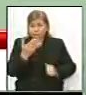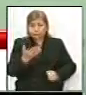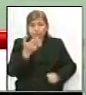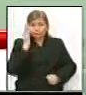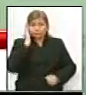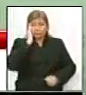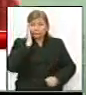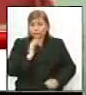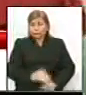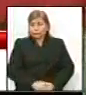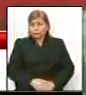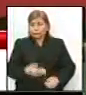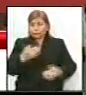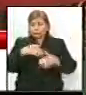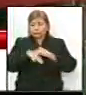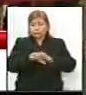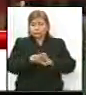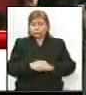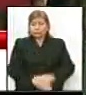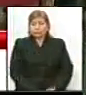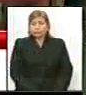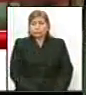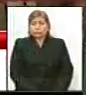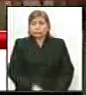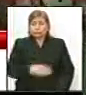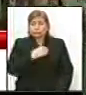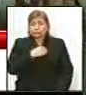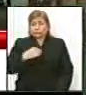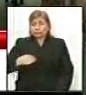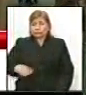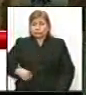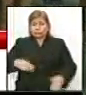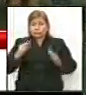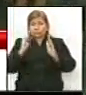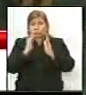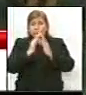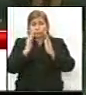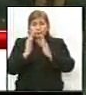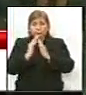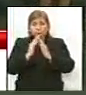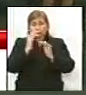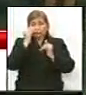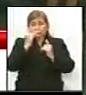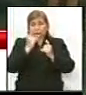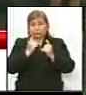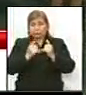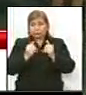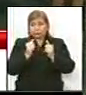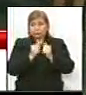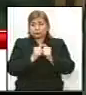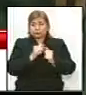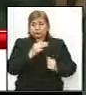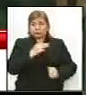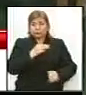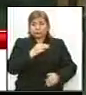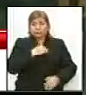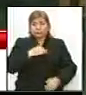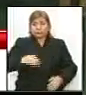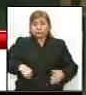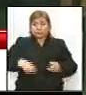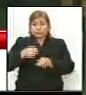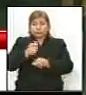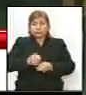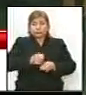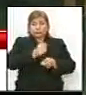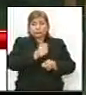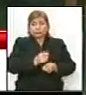y después entramos con el Ministerio de Vivienda y terminamos con el Ministerio de Producción. Algo ya Wilber